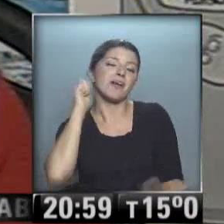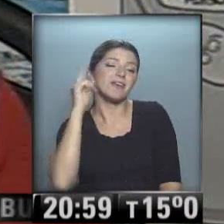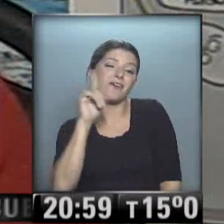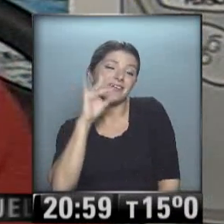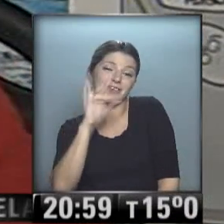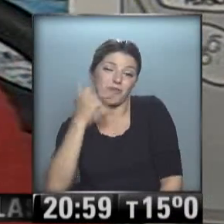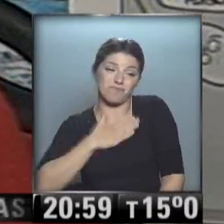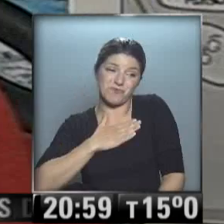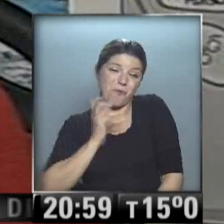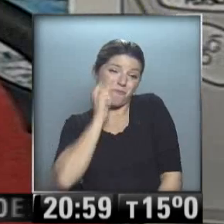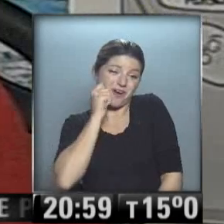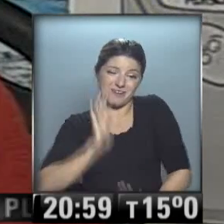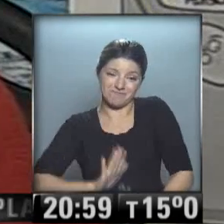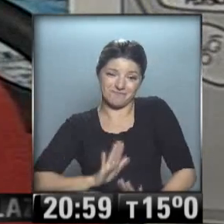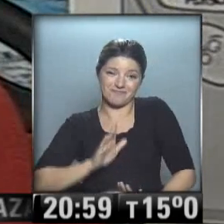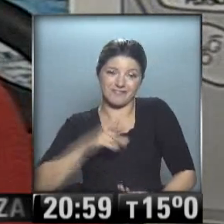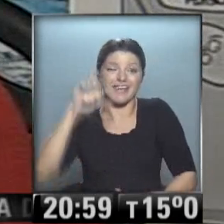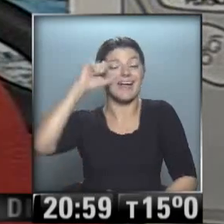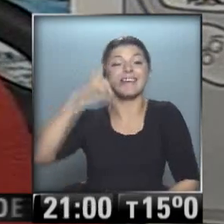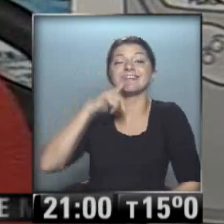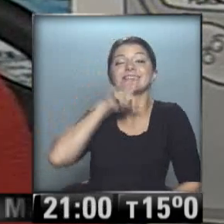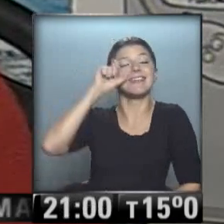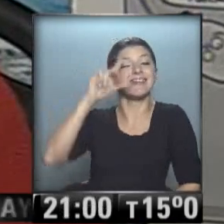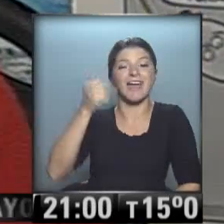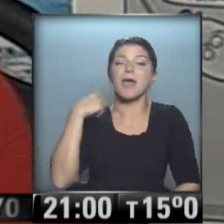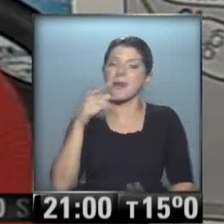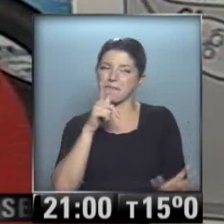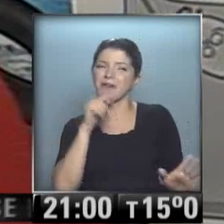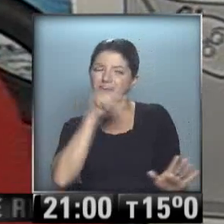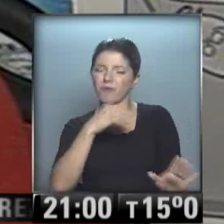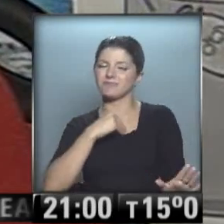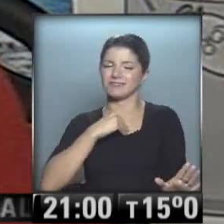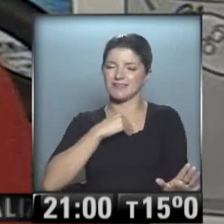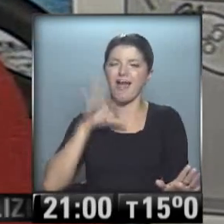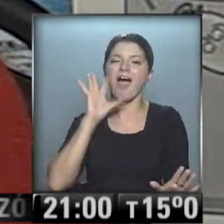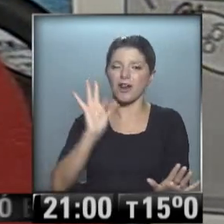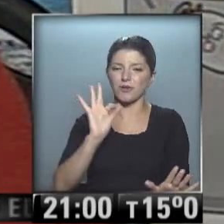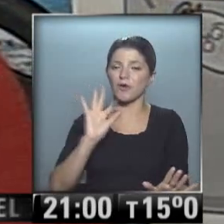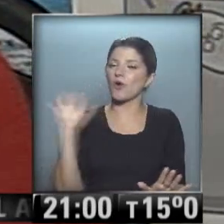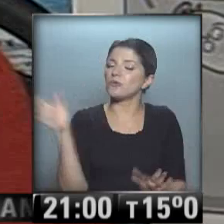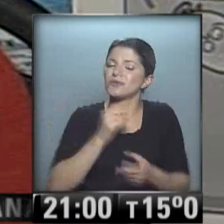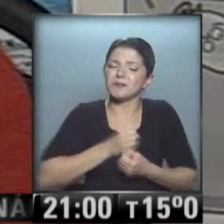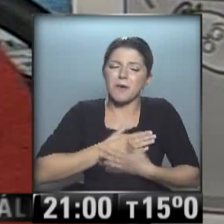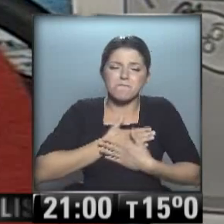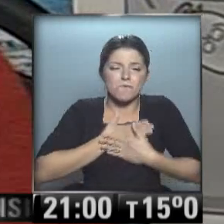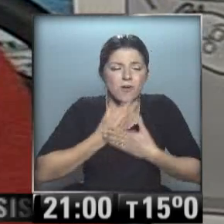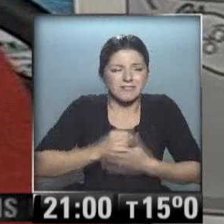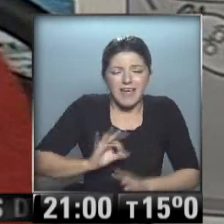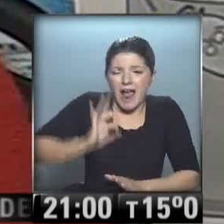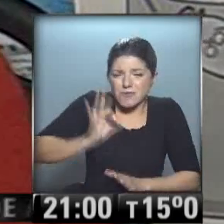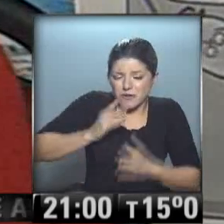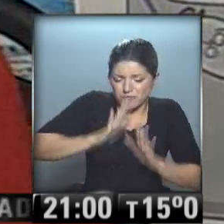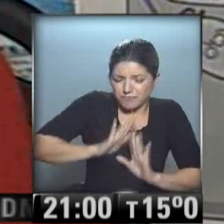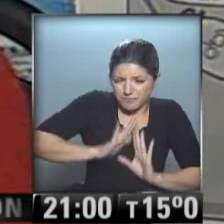está tu abuela Estela, que creo que lo presentías, con todo un amor acumulado,